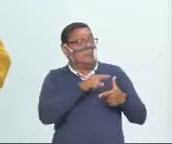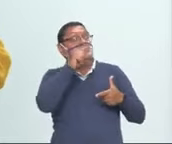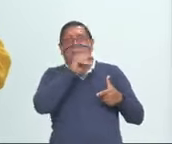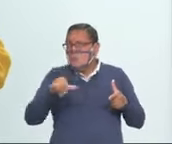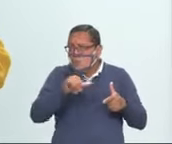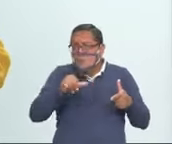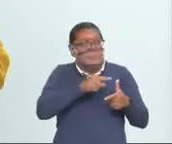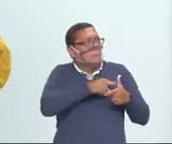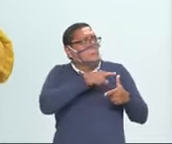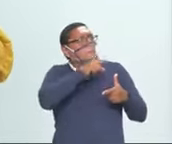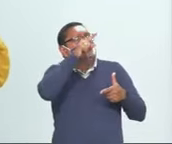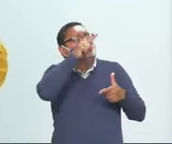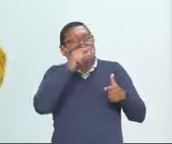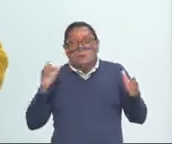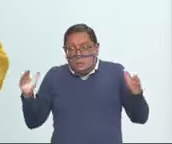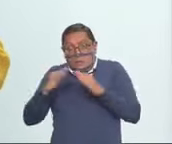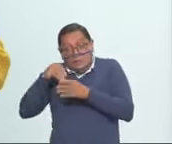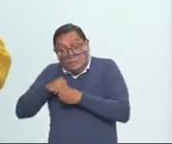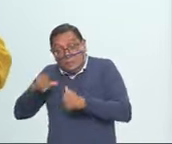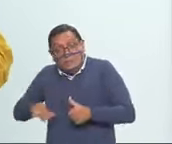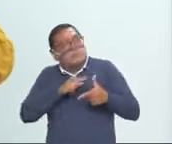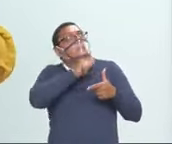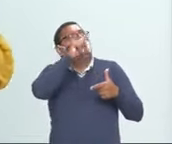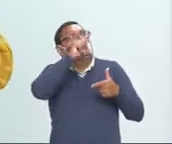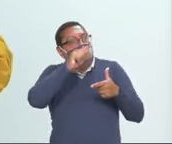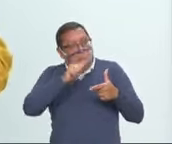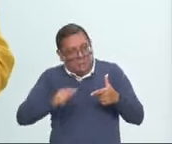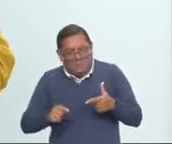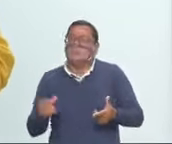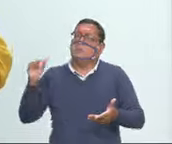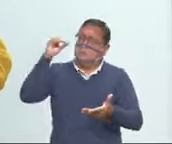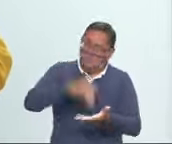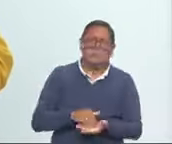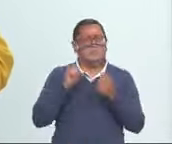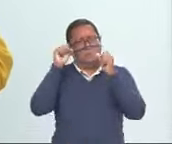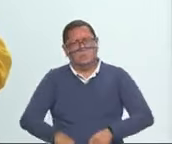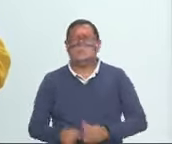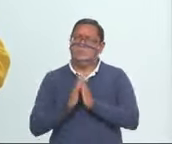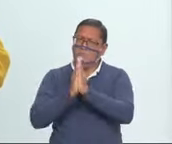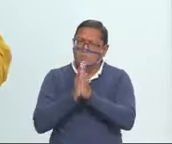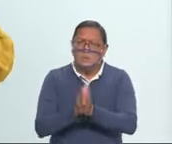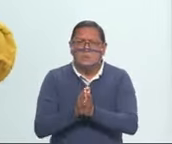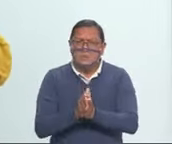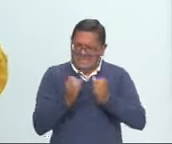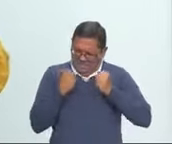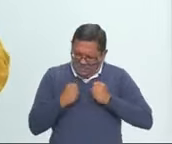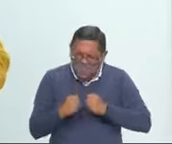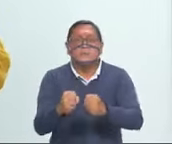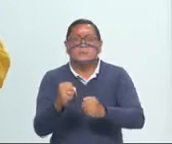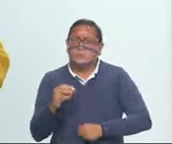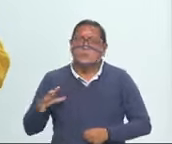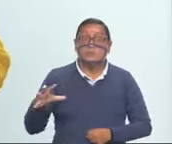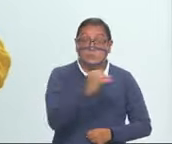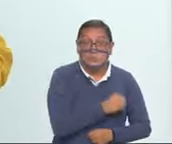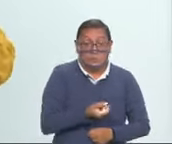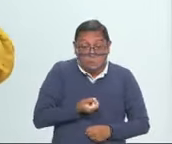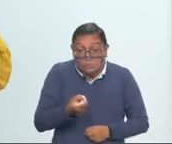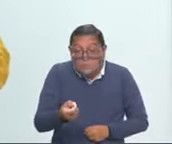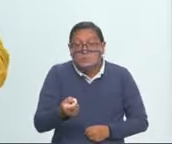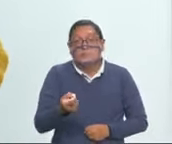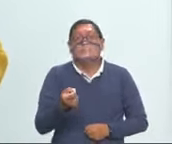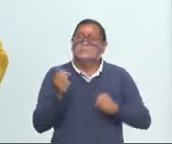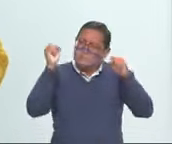tan difícil que si queremos, podemos. Les pedimos que hagamos ese esfuerzo, sobre todo en estos días,